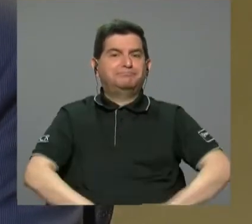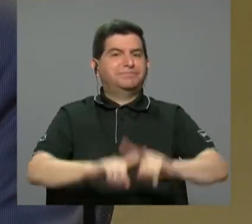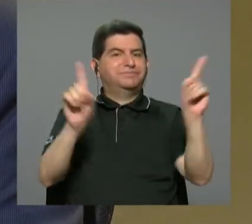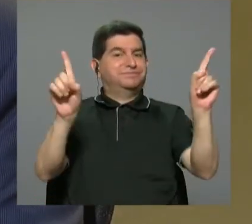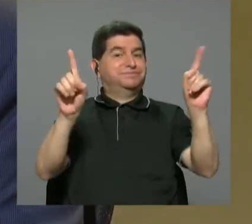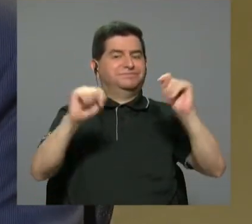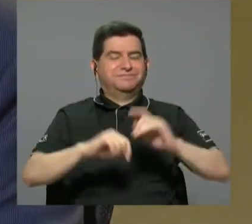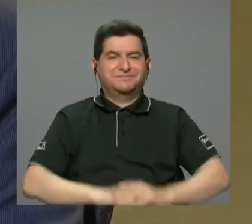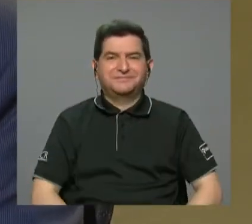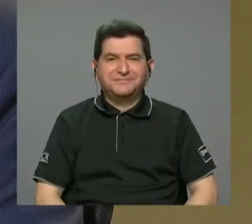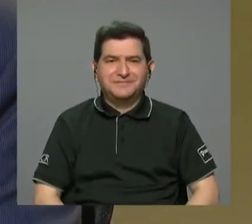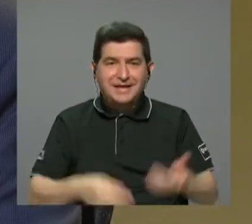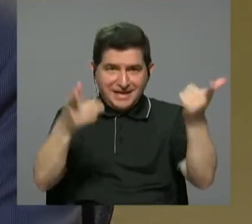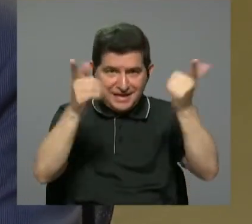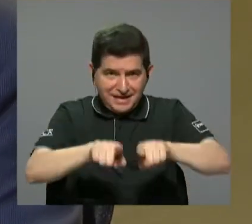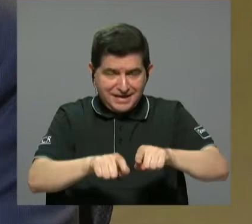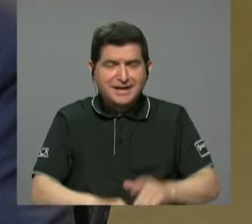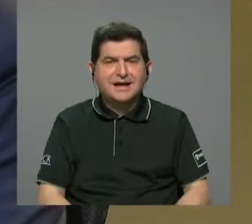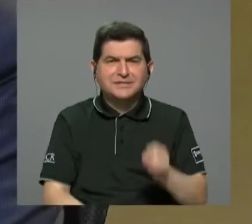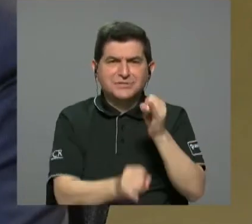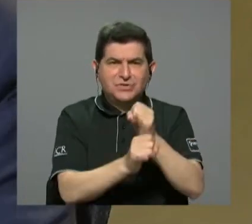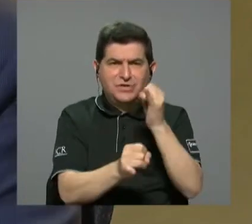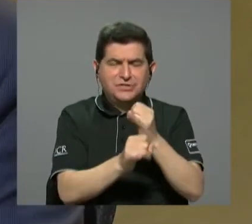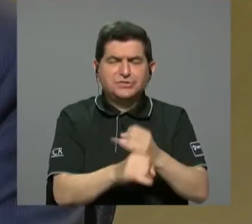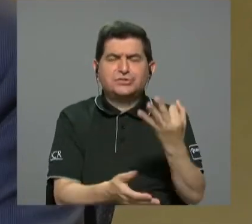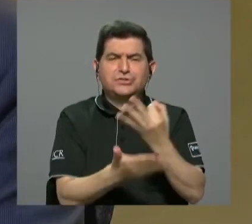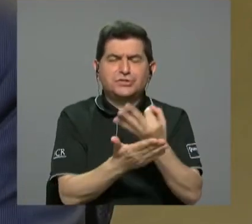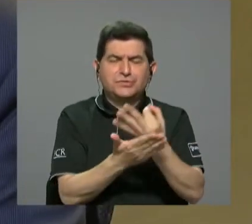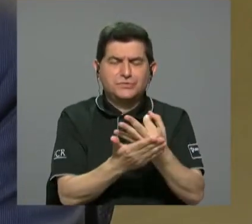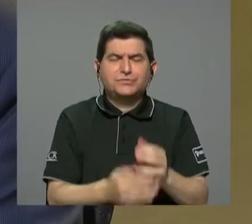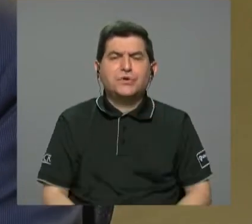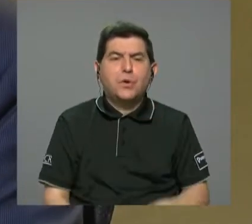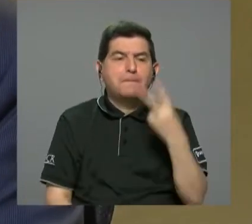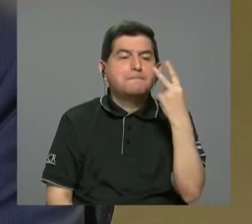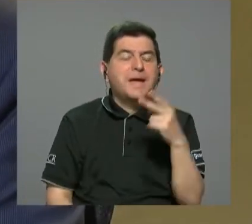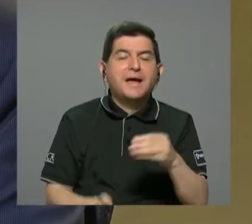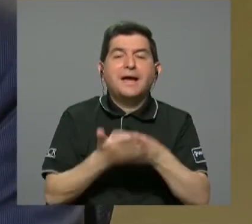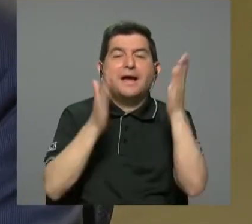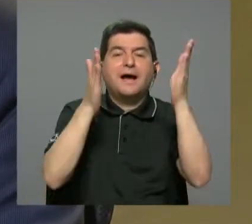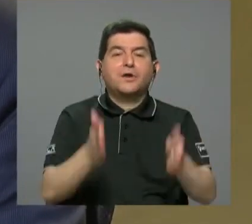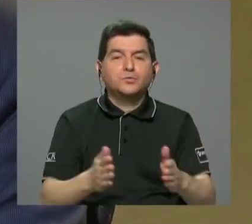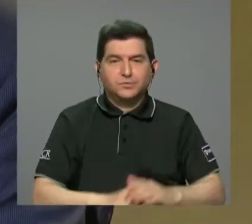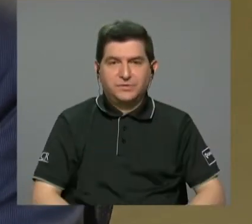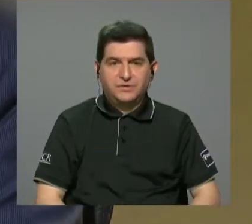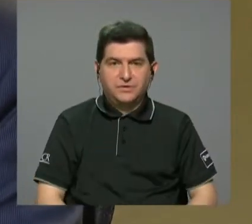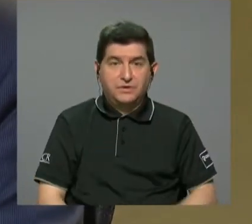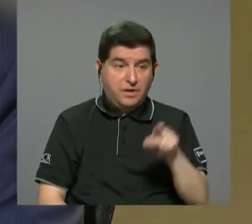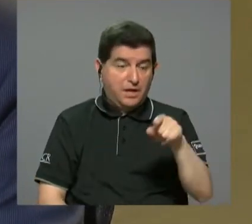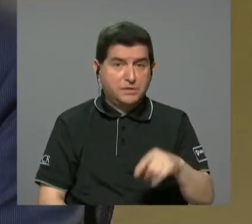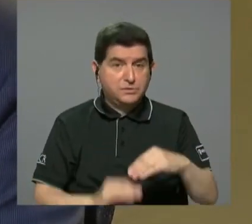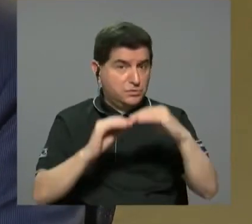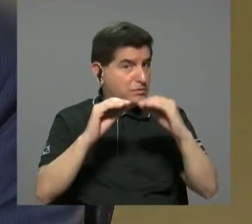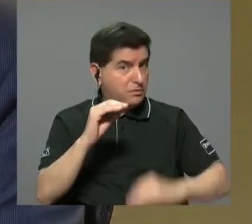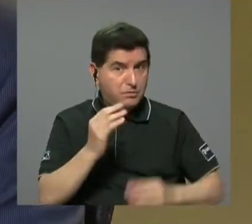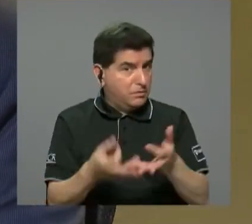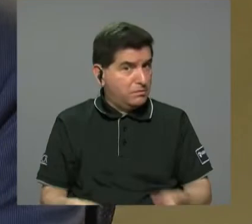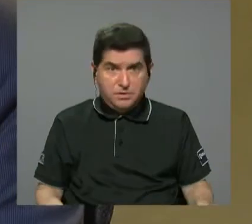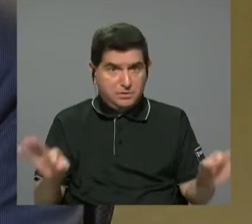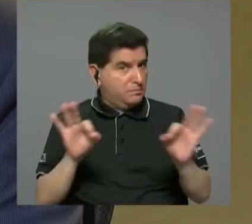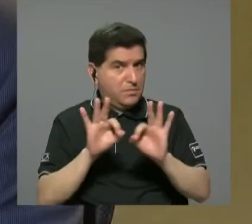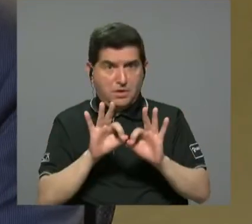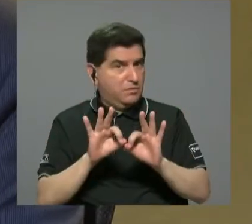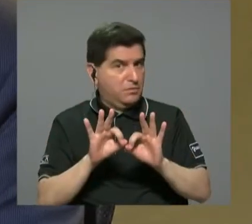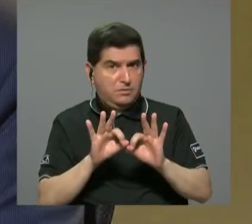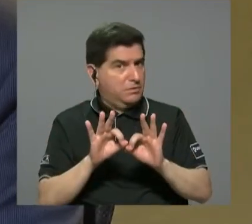cómo las entidades financieras tienen que ver al consumidor. Y eso no es menor, don Juan Rafael, eso